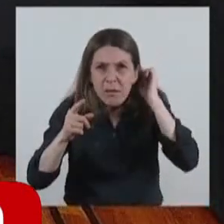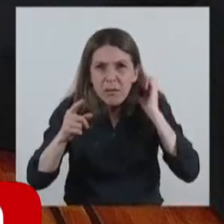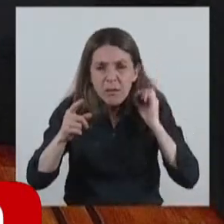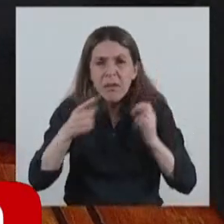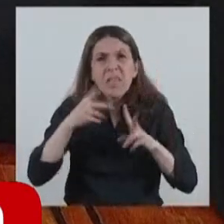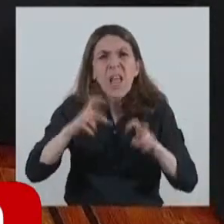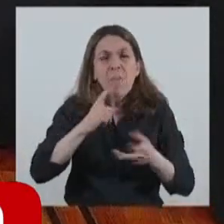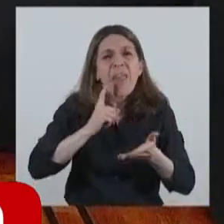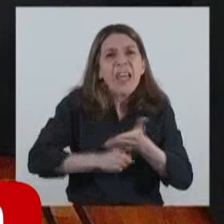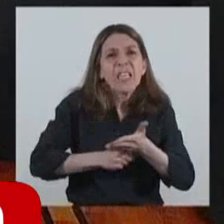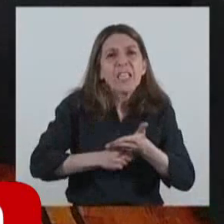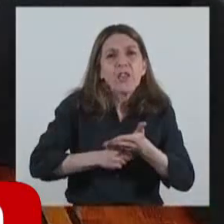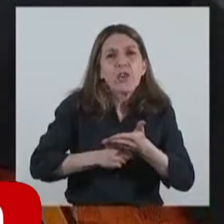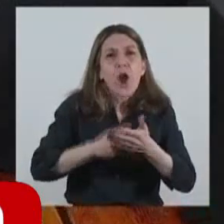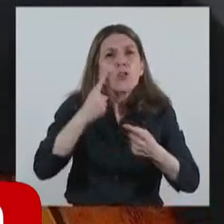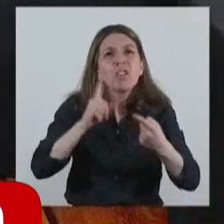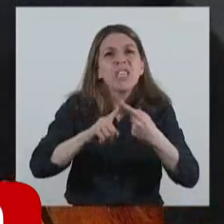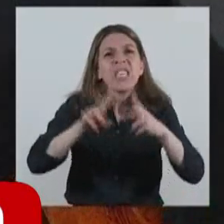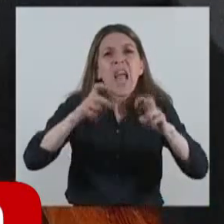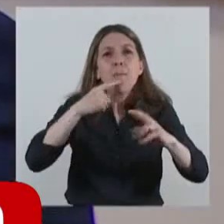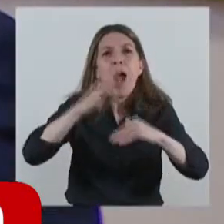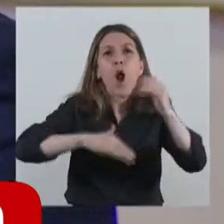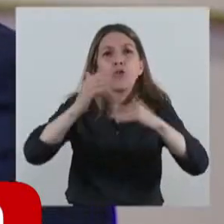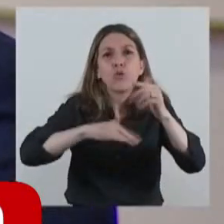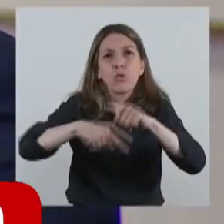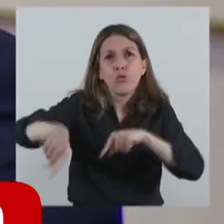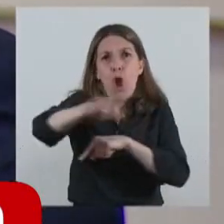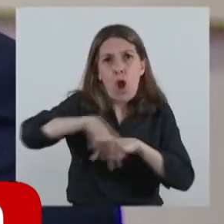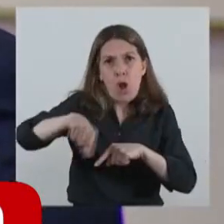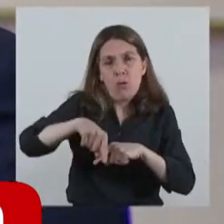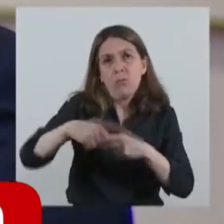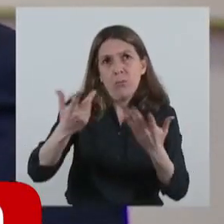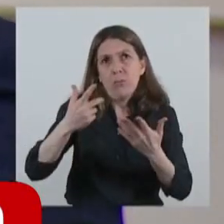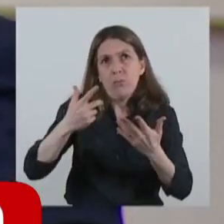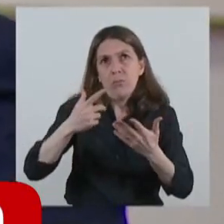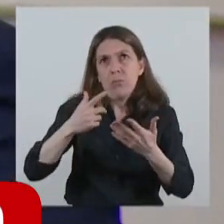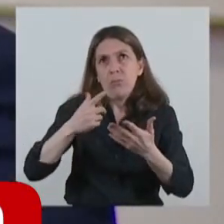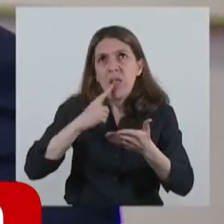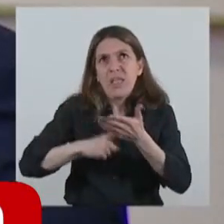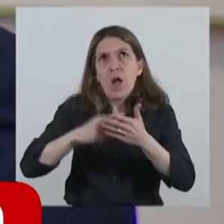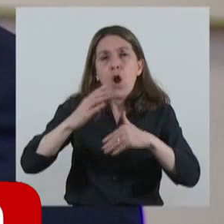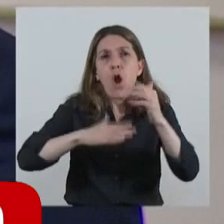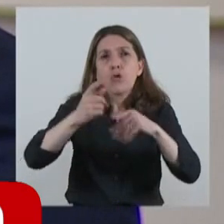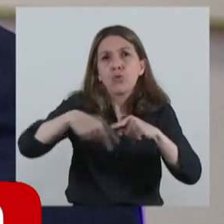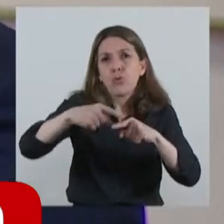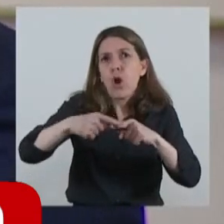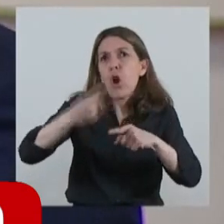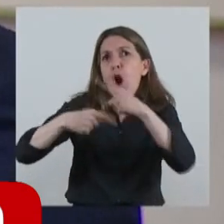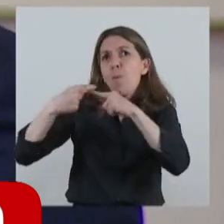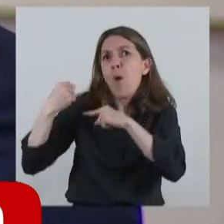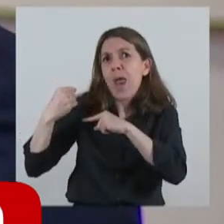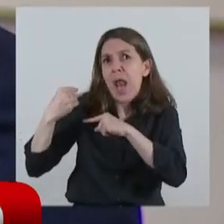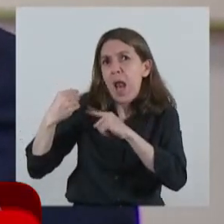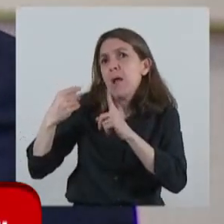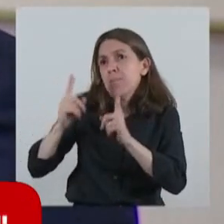Con respecto a las medidas que tienen que ver con la construcción, vienen de alguna manera siendo o son consecuencia de un trabajo